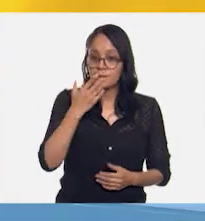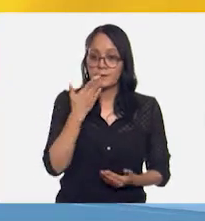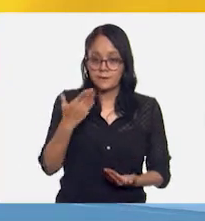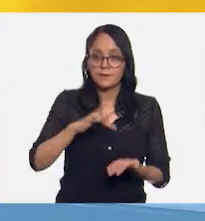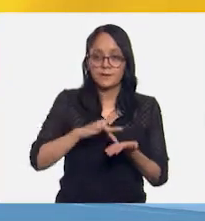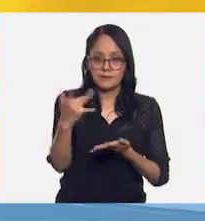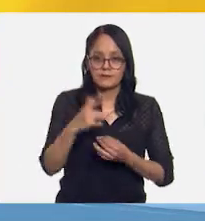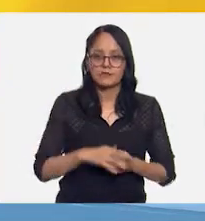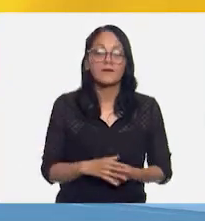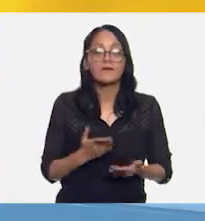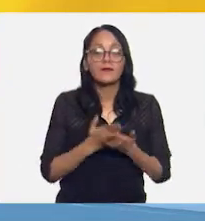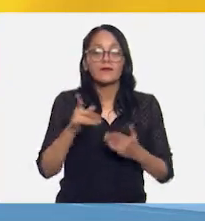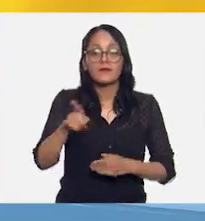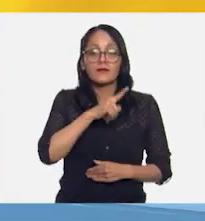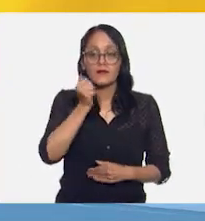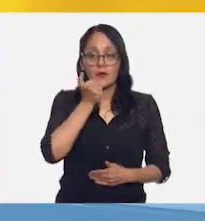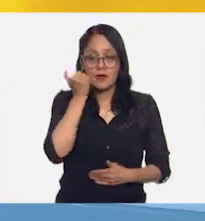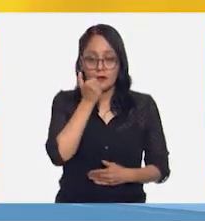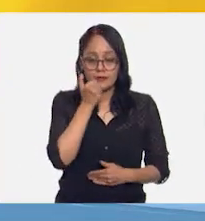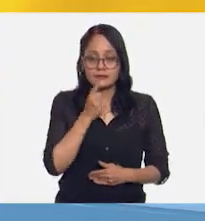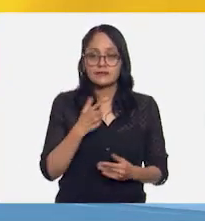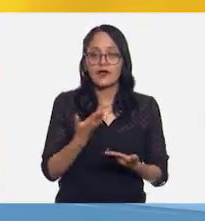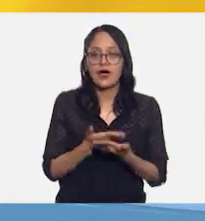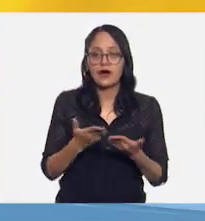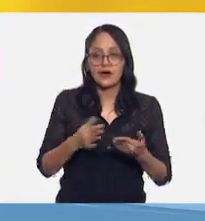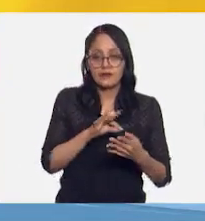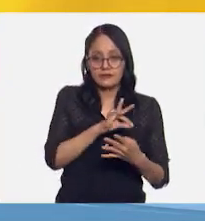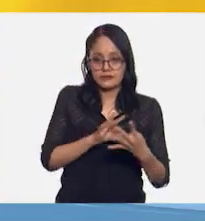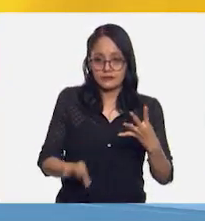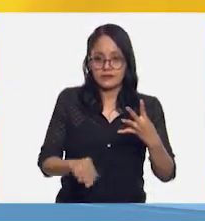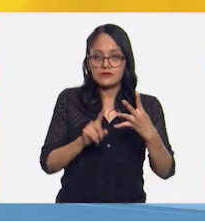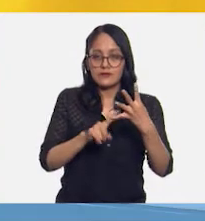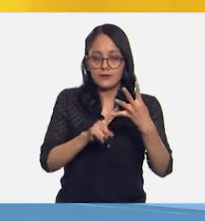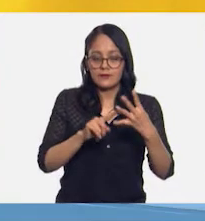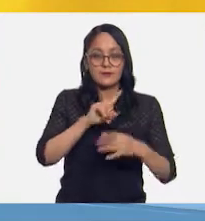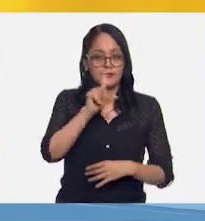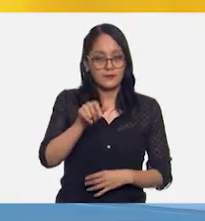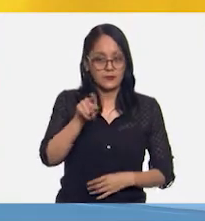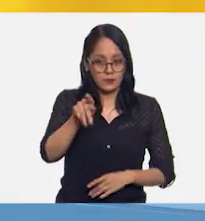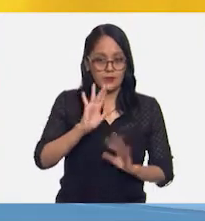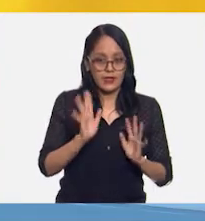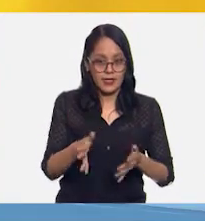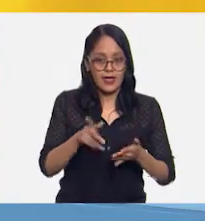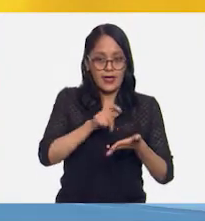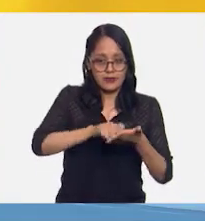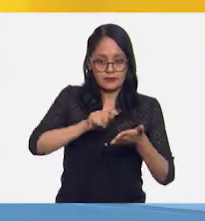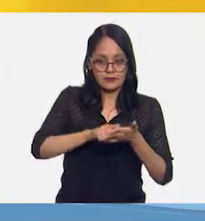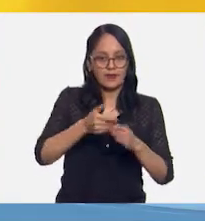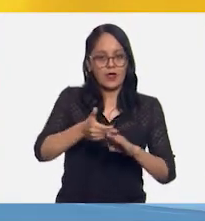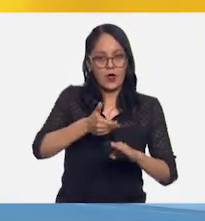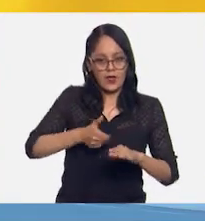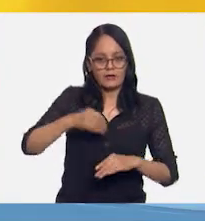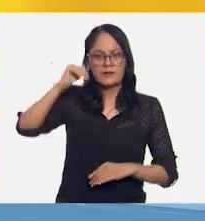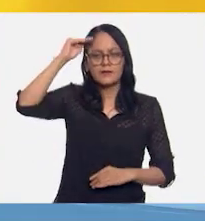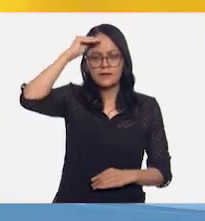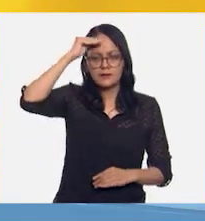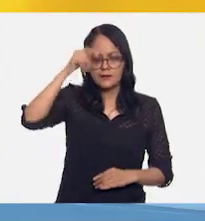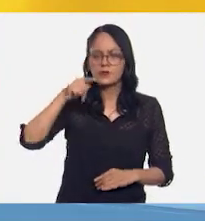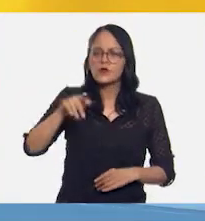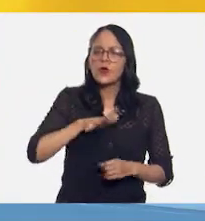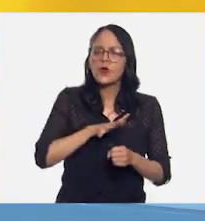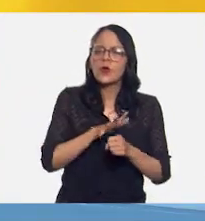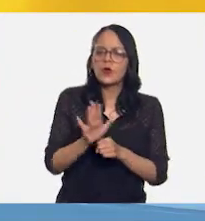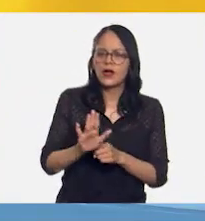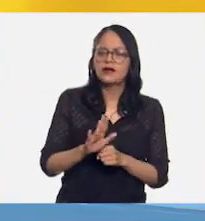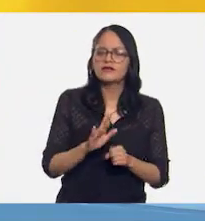gracias. Estudiantes en casa, el último paso antes de comenzar a escribir de manera formal su poema es que piensen qué figuras